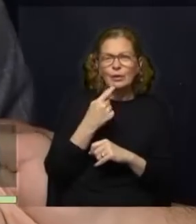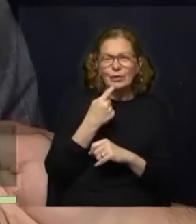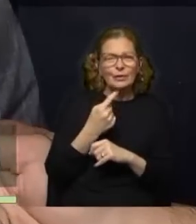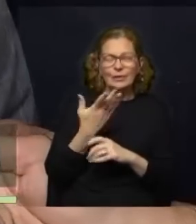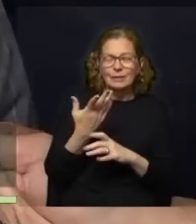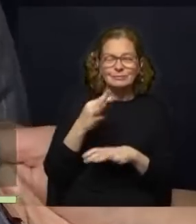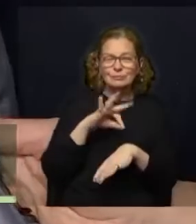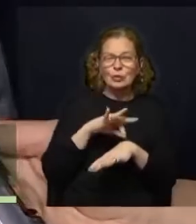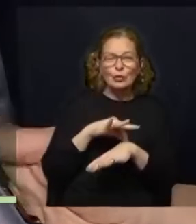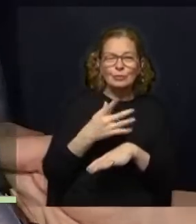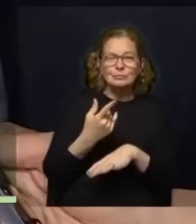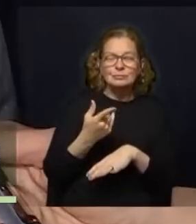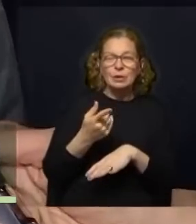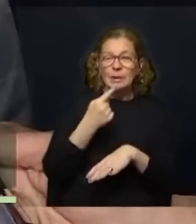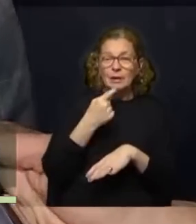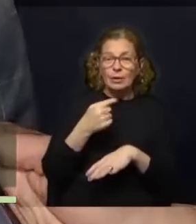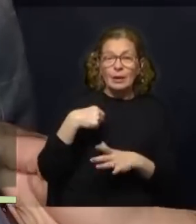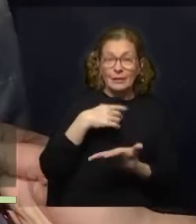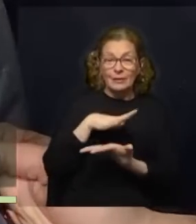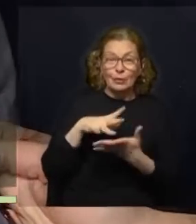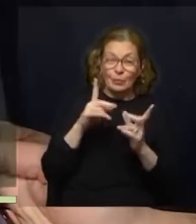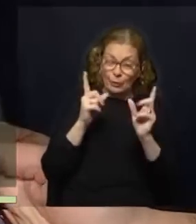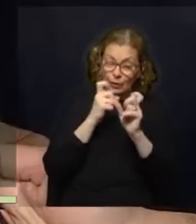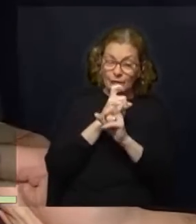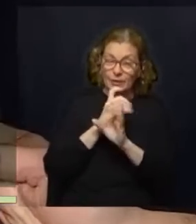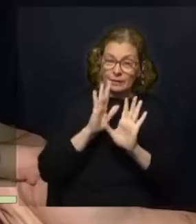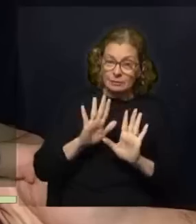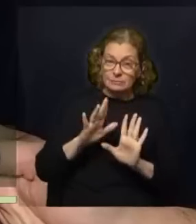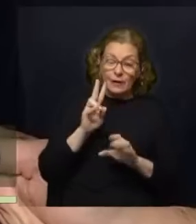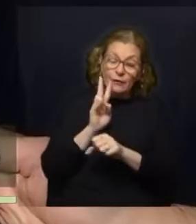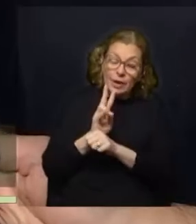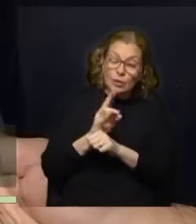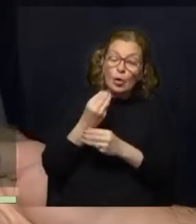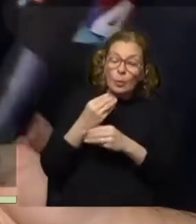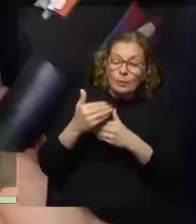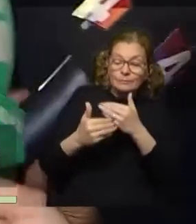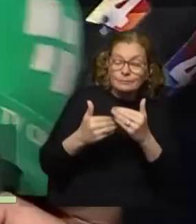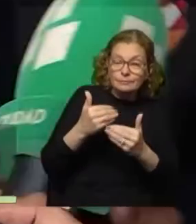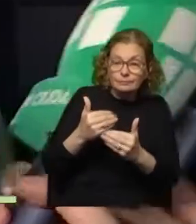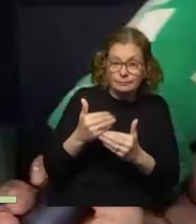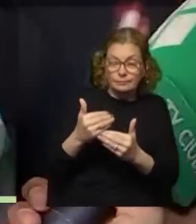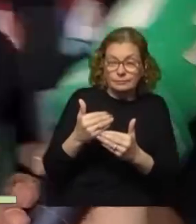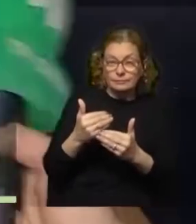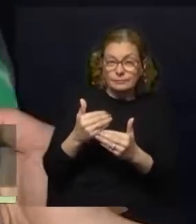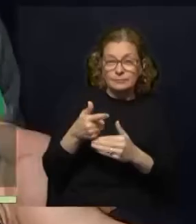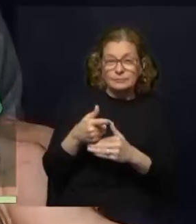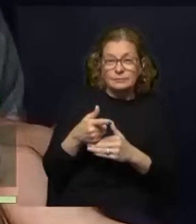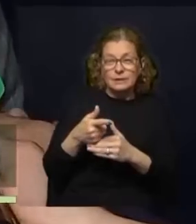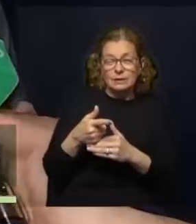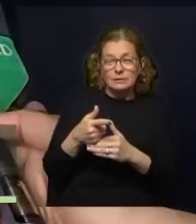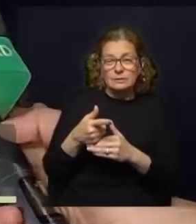de vista clínico lo que me dijeron es que es una situación delicada que se está viendo la evolución que están sentados